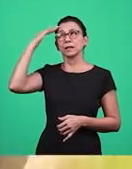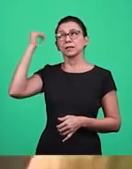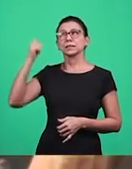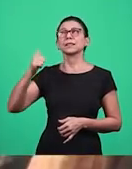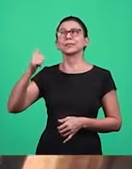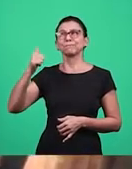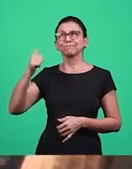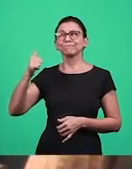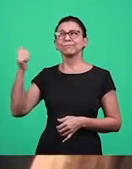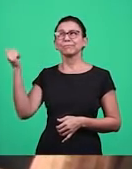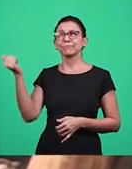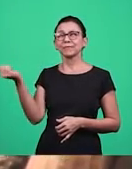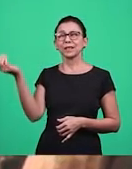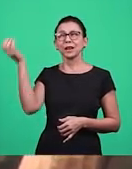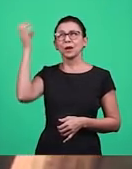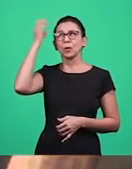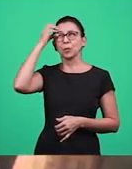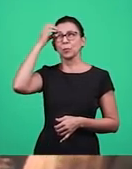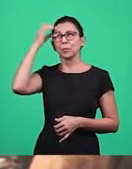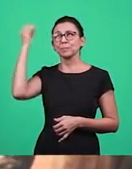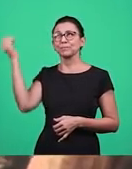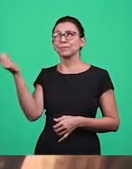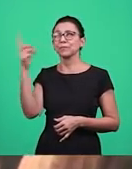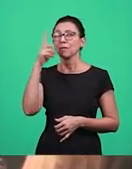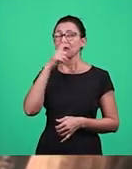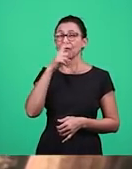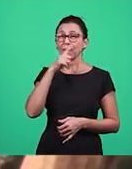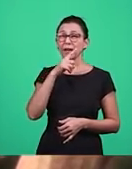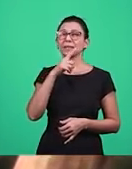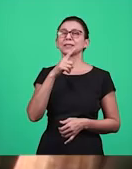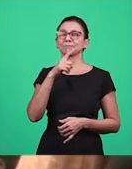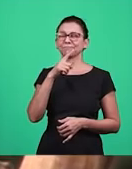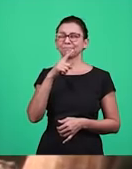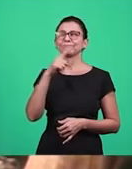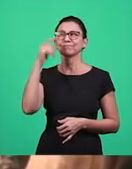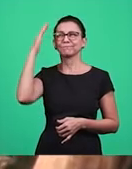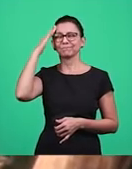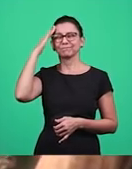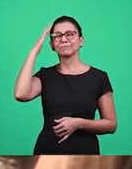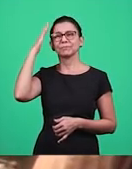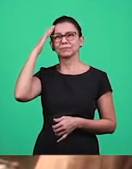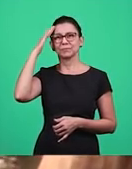pecar. É grande a minha